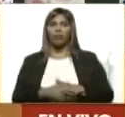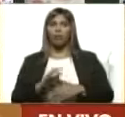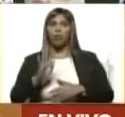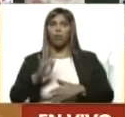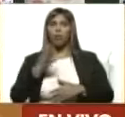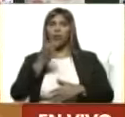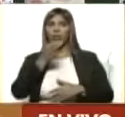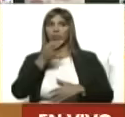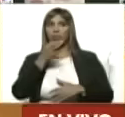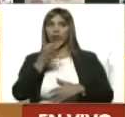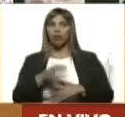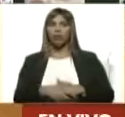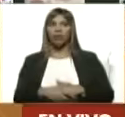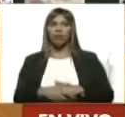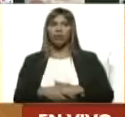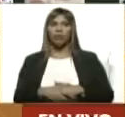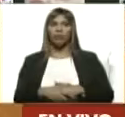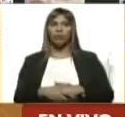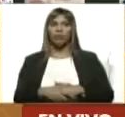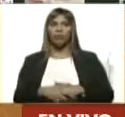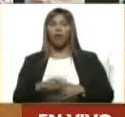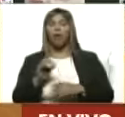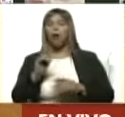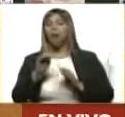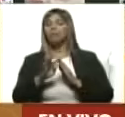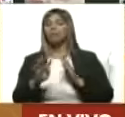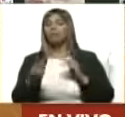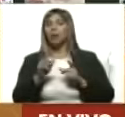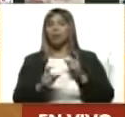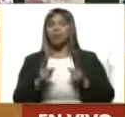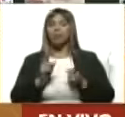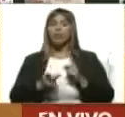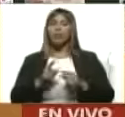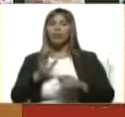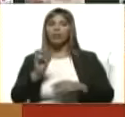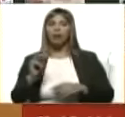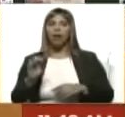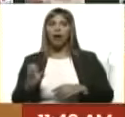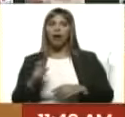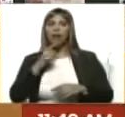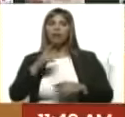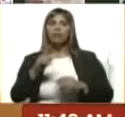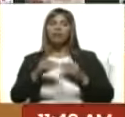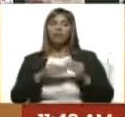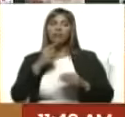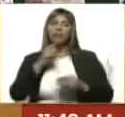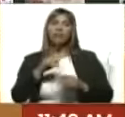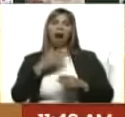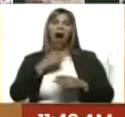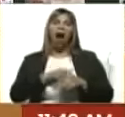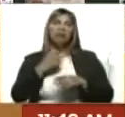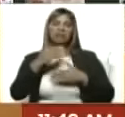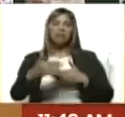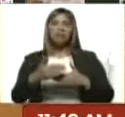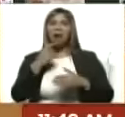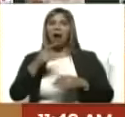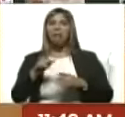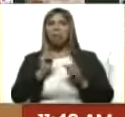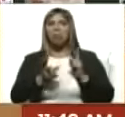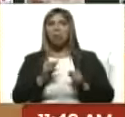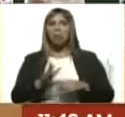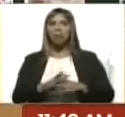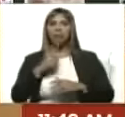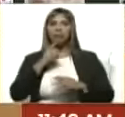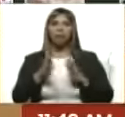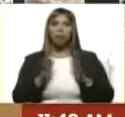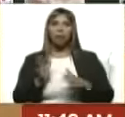4 de la tarde, o mientras haya personas en cola de acuerdo al CNE. Eso lo fijará el CNE en su momento, pero de entrada